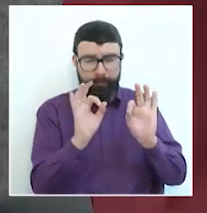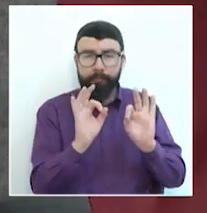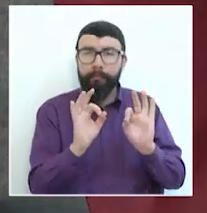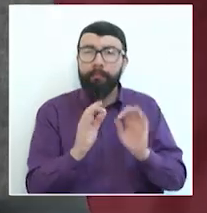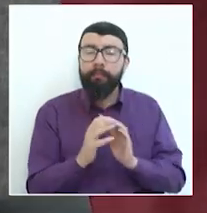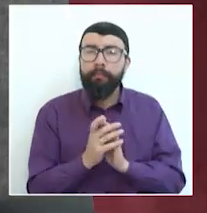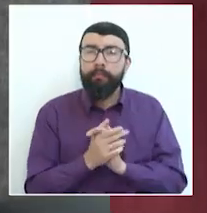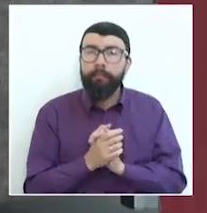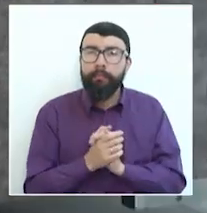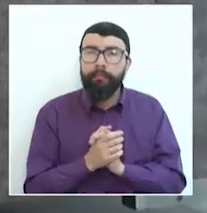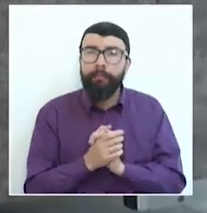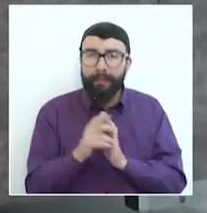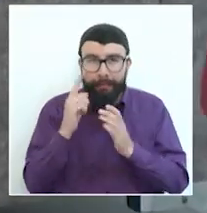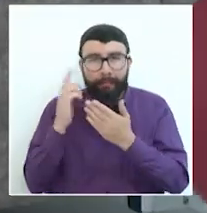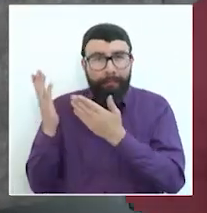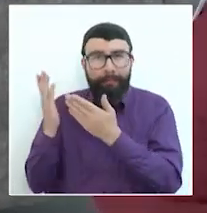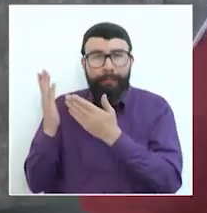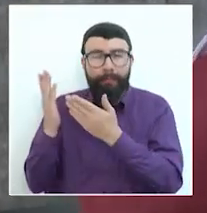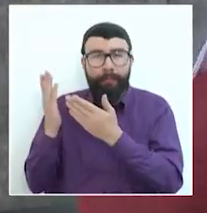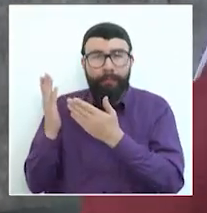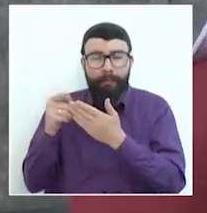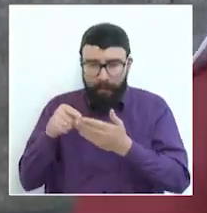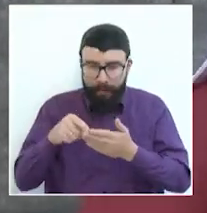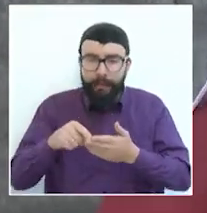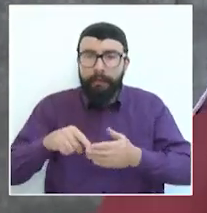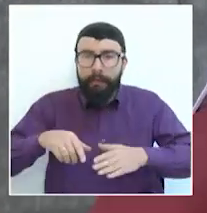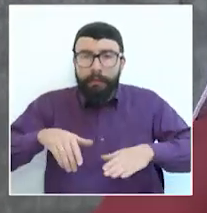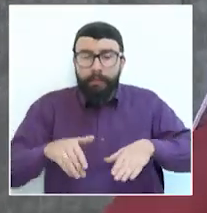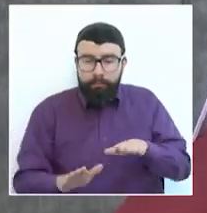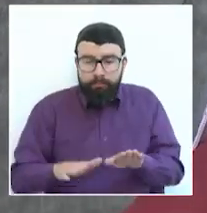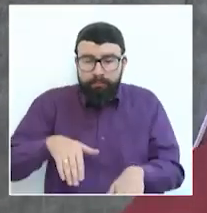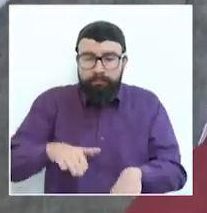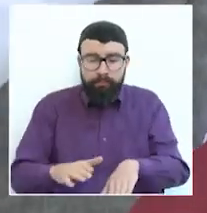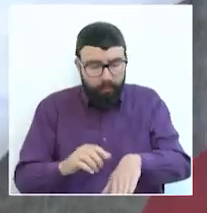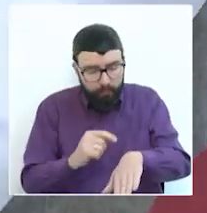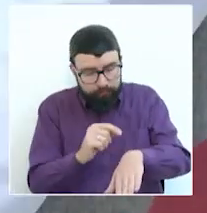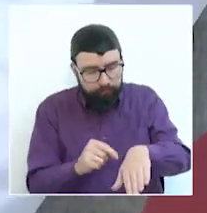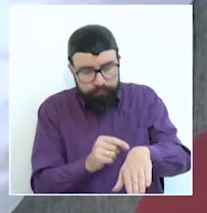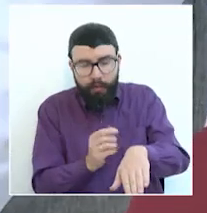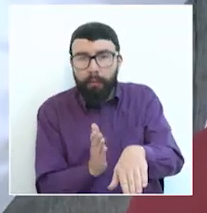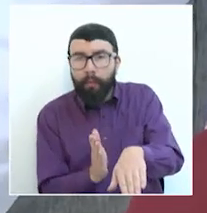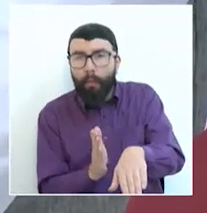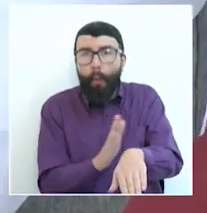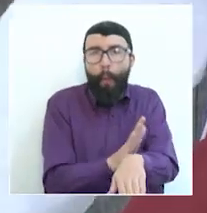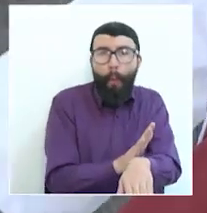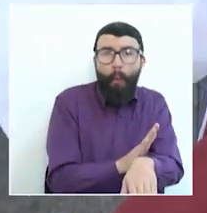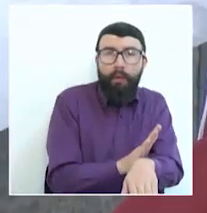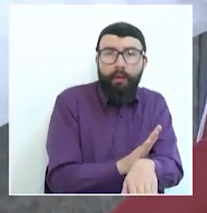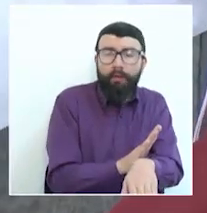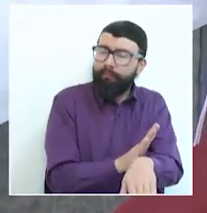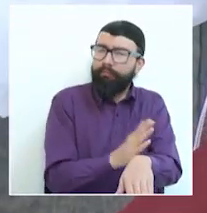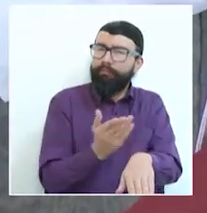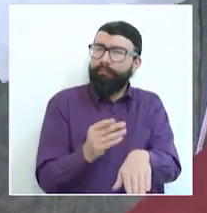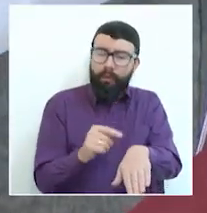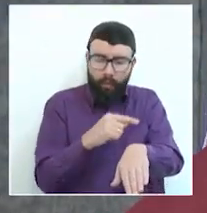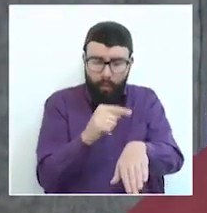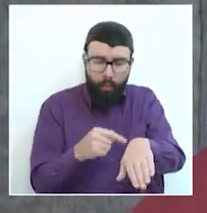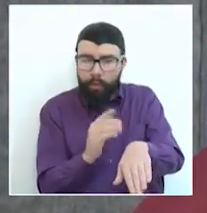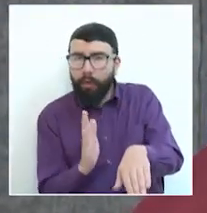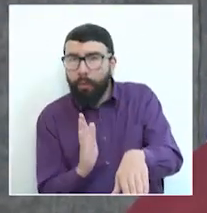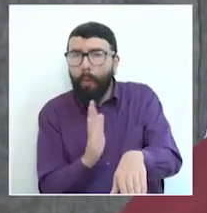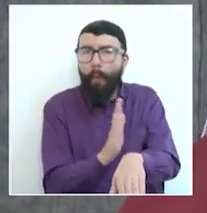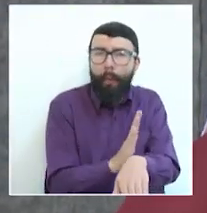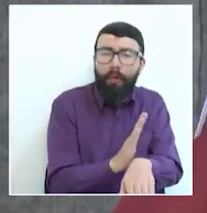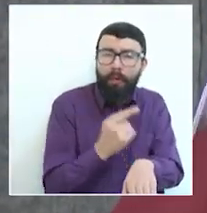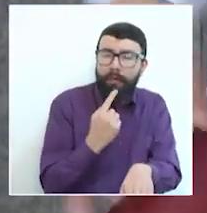perfecto. Si nos damos cuenta, la rodilla está como un arco hacia atrás, Y ese arco hacia atrás nos está